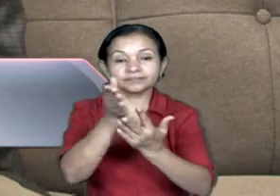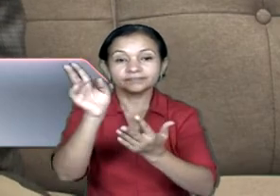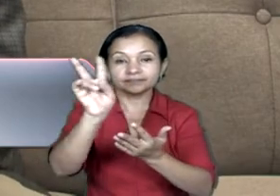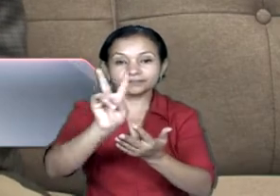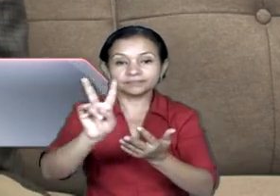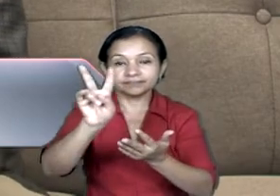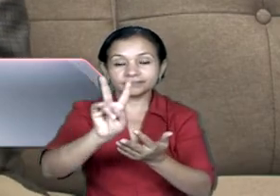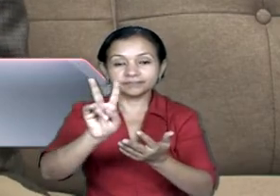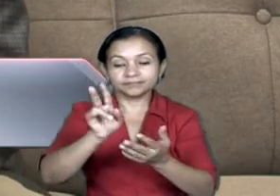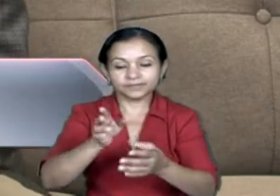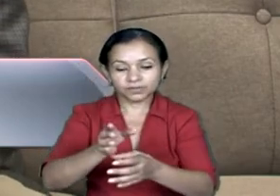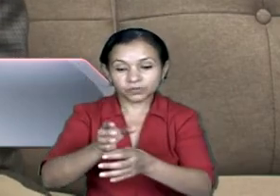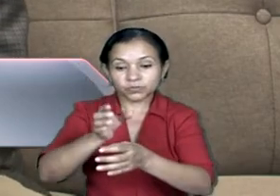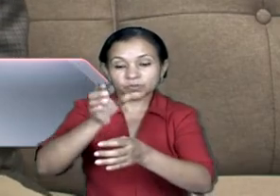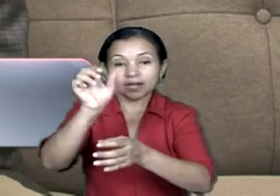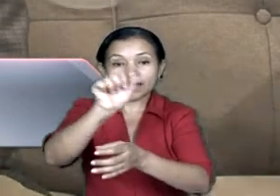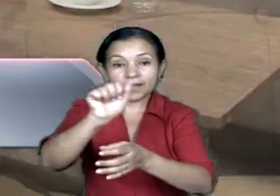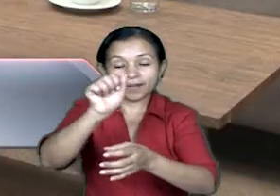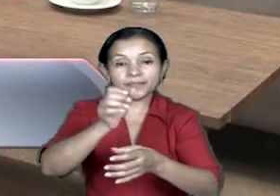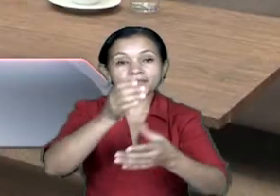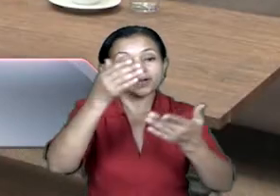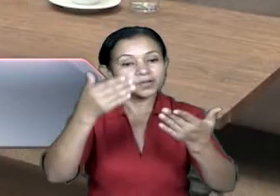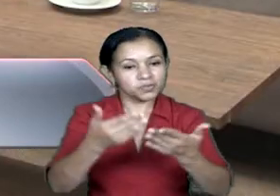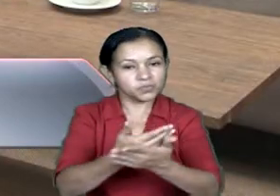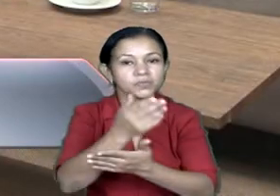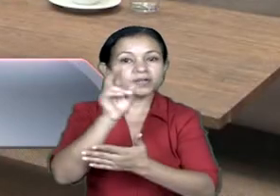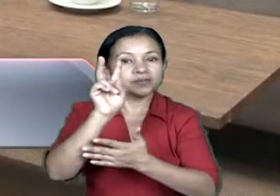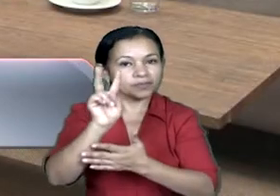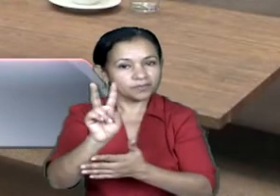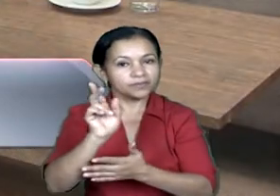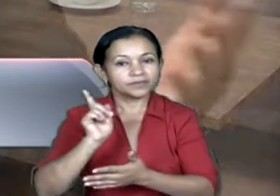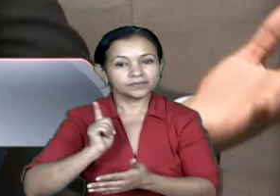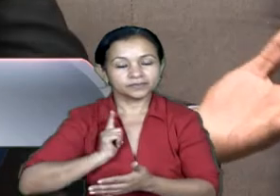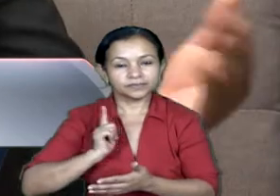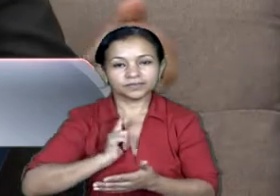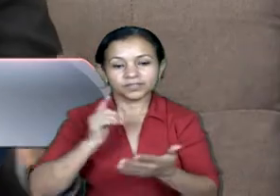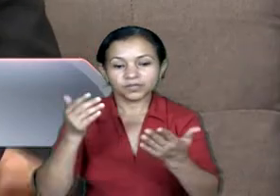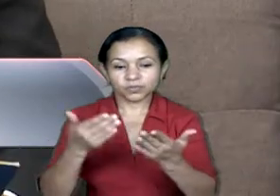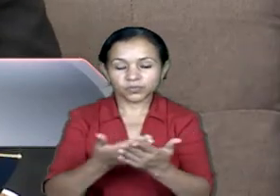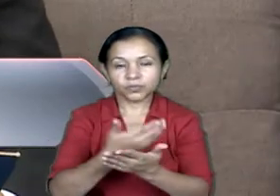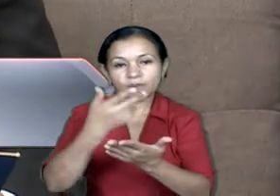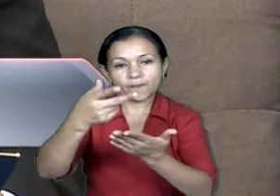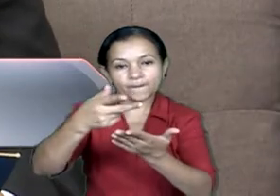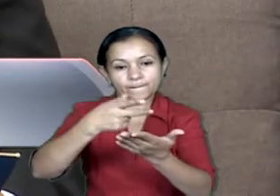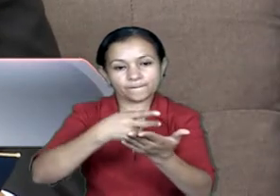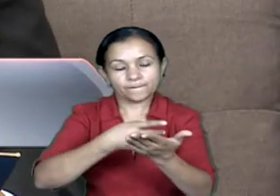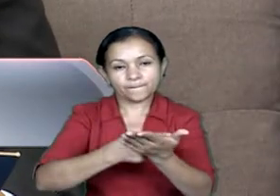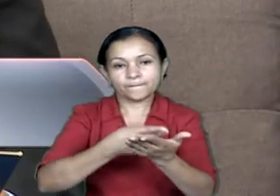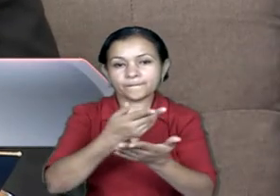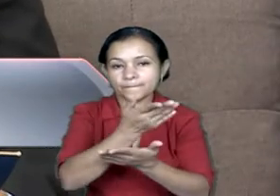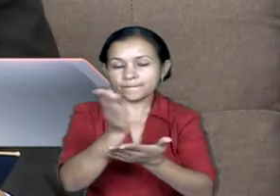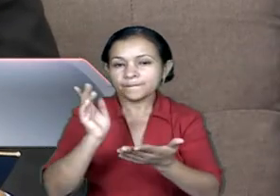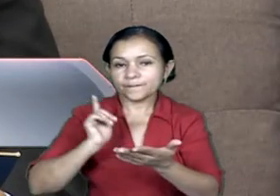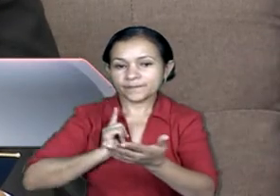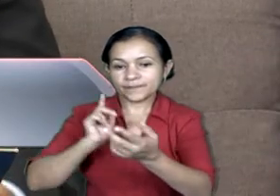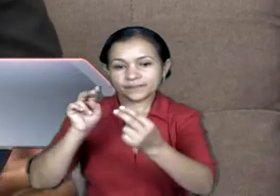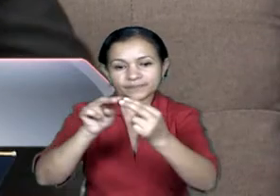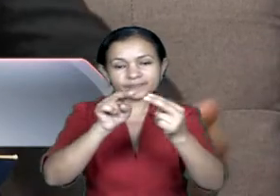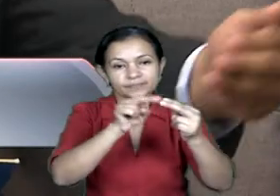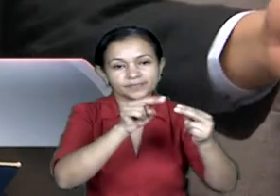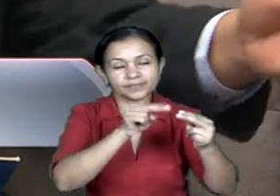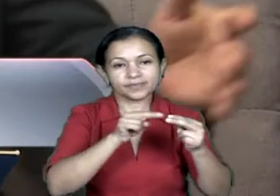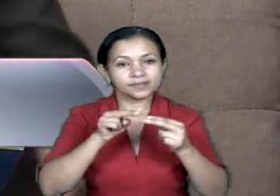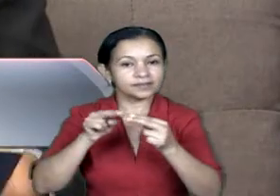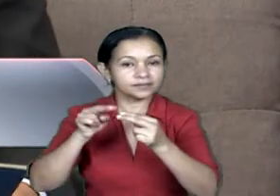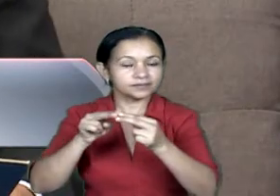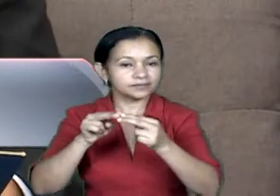proyectos de bambú, son nuevos. Dos nuevos rubros que se dan. Sí. ¿Y cuáles van a ser los nuevos proyectos con los cuales ustedes van a vincularse en esta nueva etapa